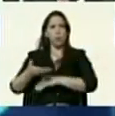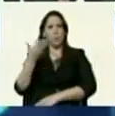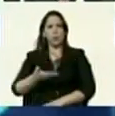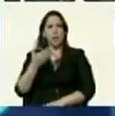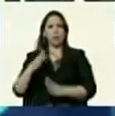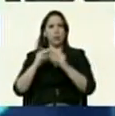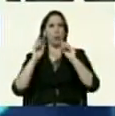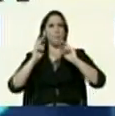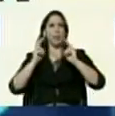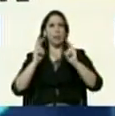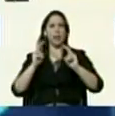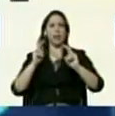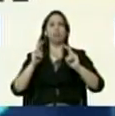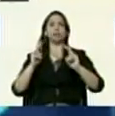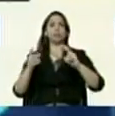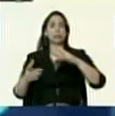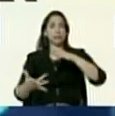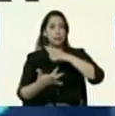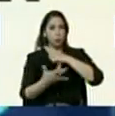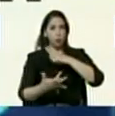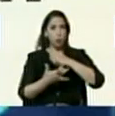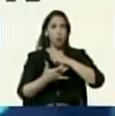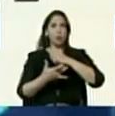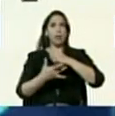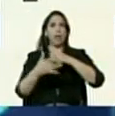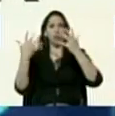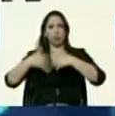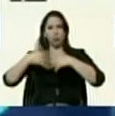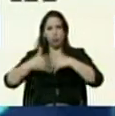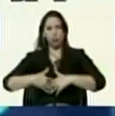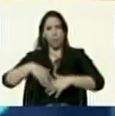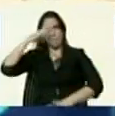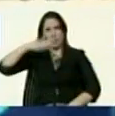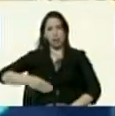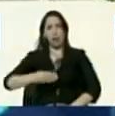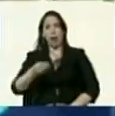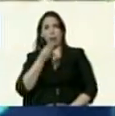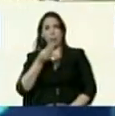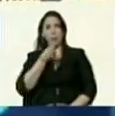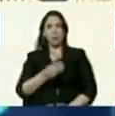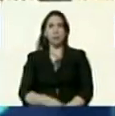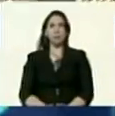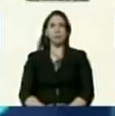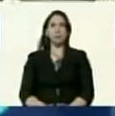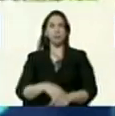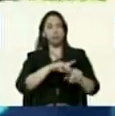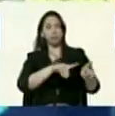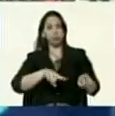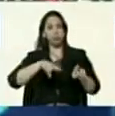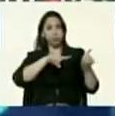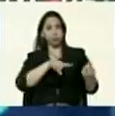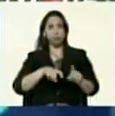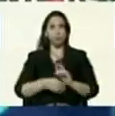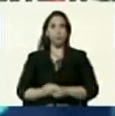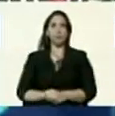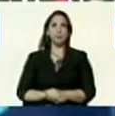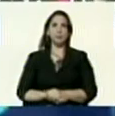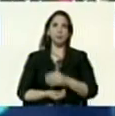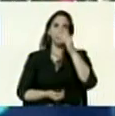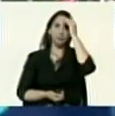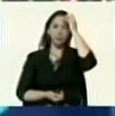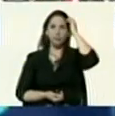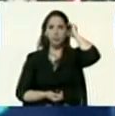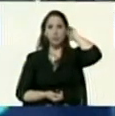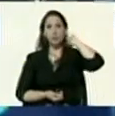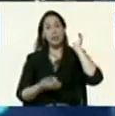materias, tecnológica, industrial, militar, alimentaria, agrícola, y ahora